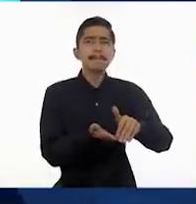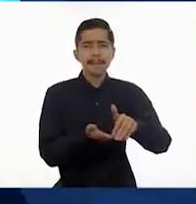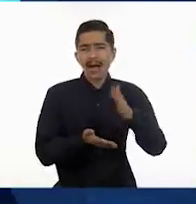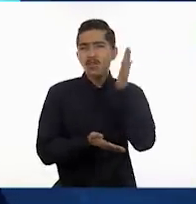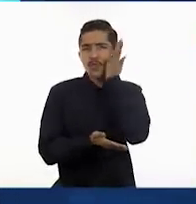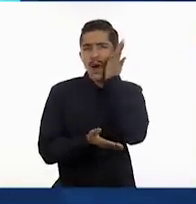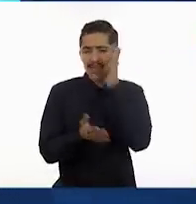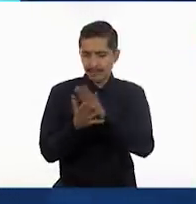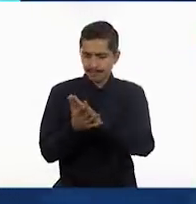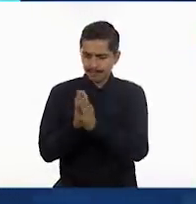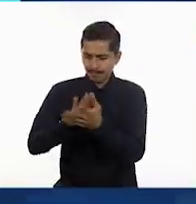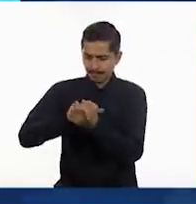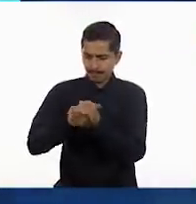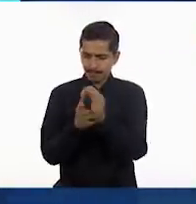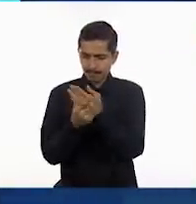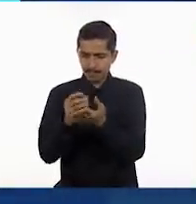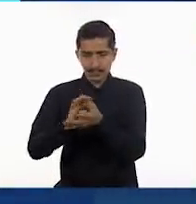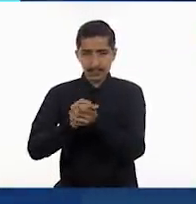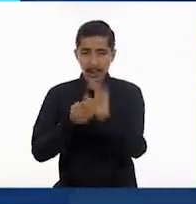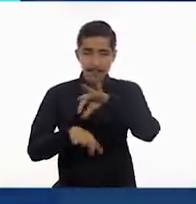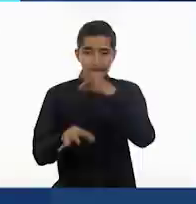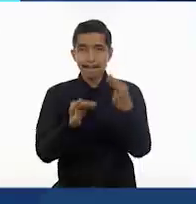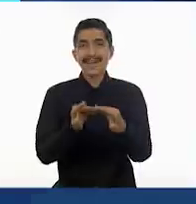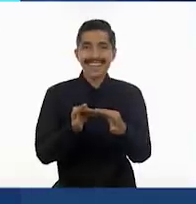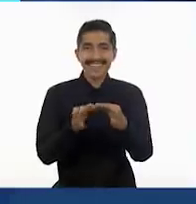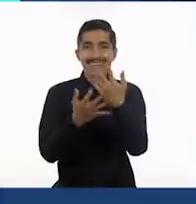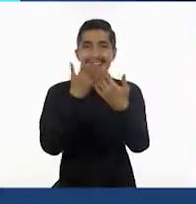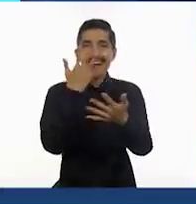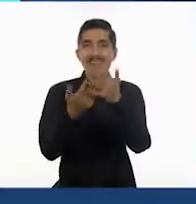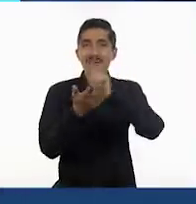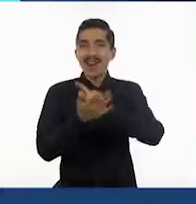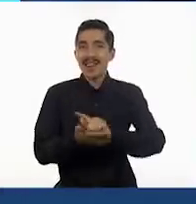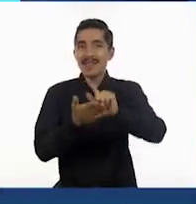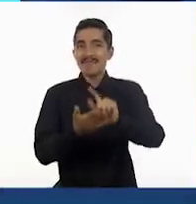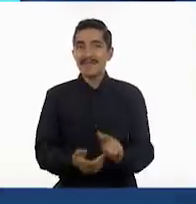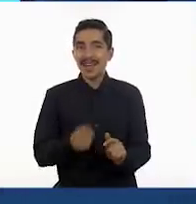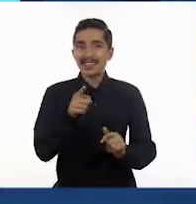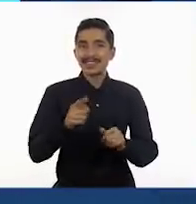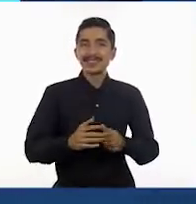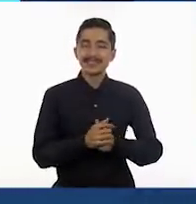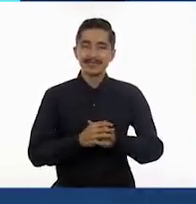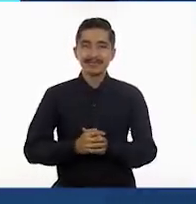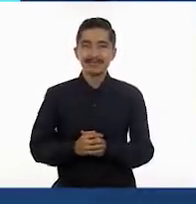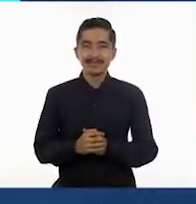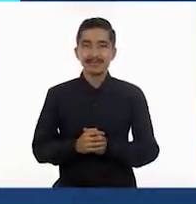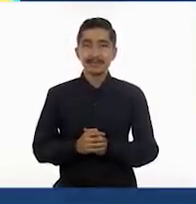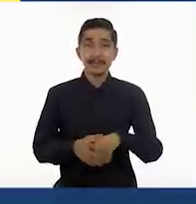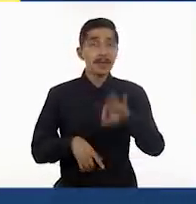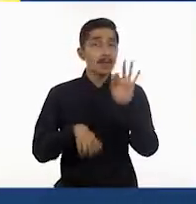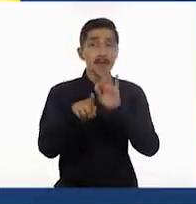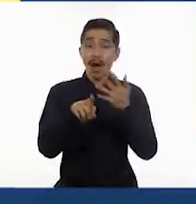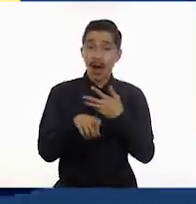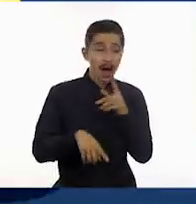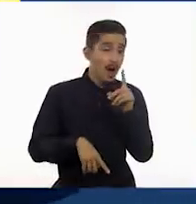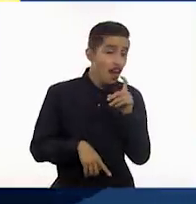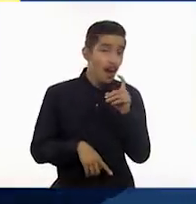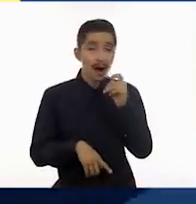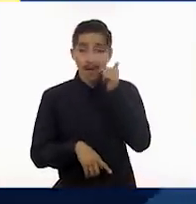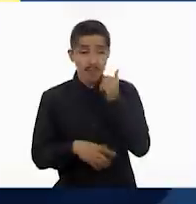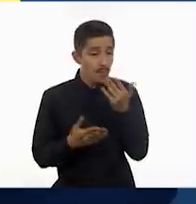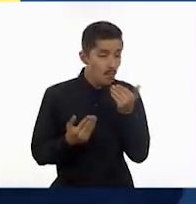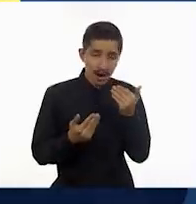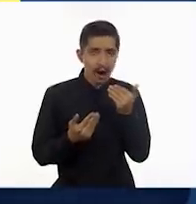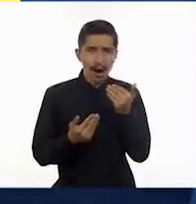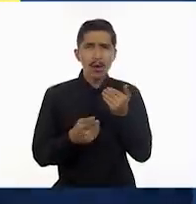Sécalas con una toalla y ¡listo! ¡Tus manos están limpias! Si no tienes agua y jabón,